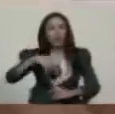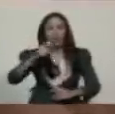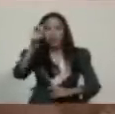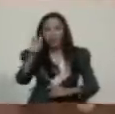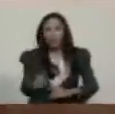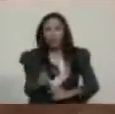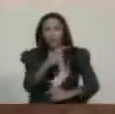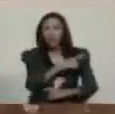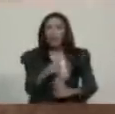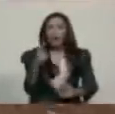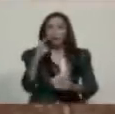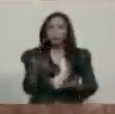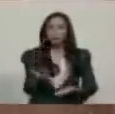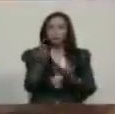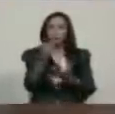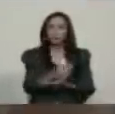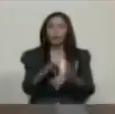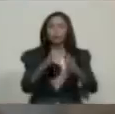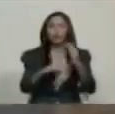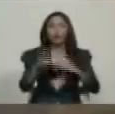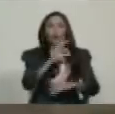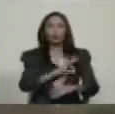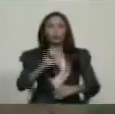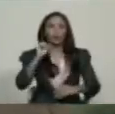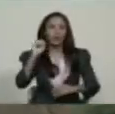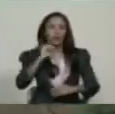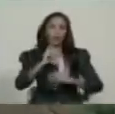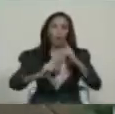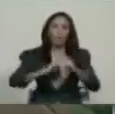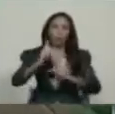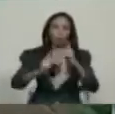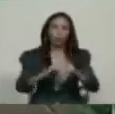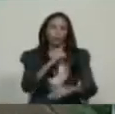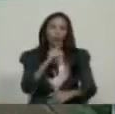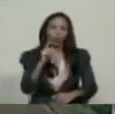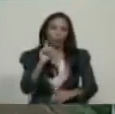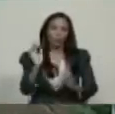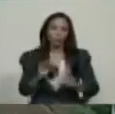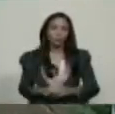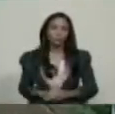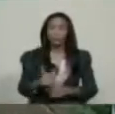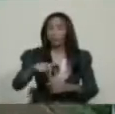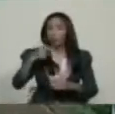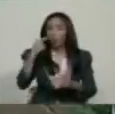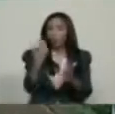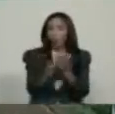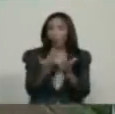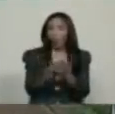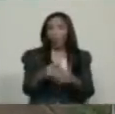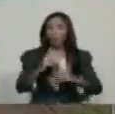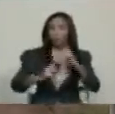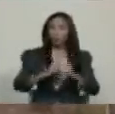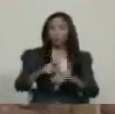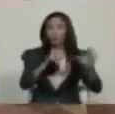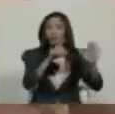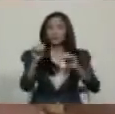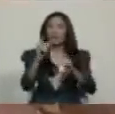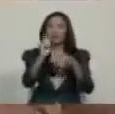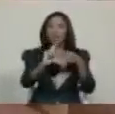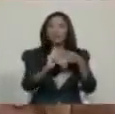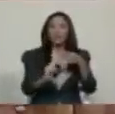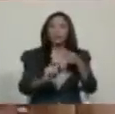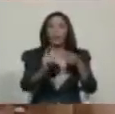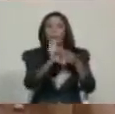de Mucuchíes, con la Red Socialista de Innovación Productiva ProIMPA. Hoy somos capaces de producir 60 variedades de papa gracias